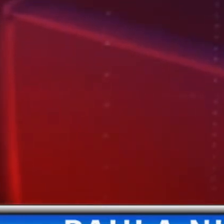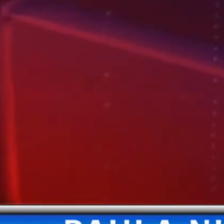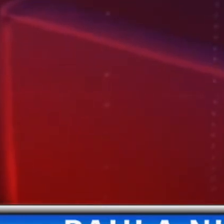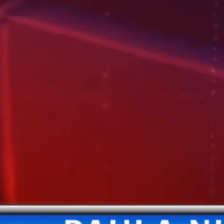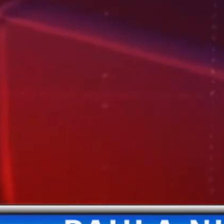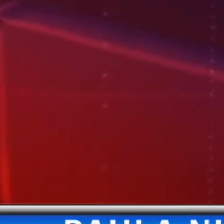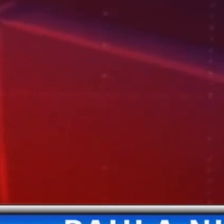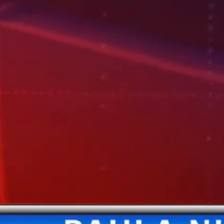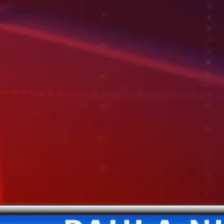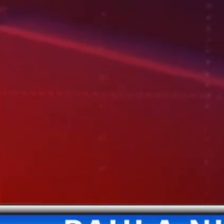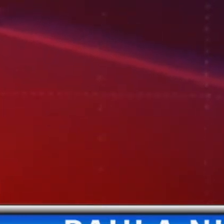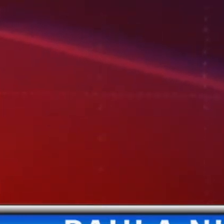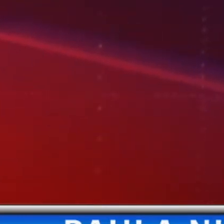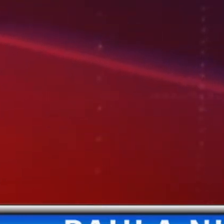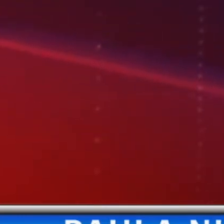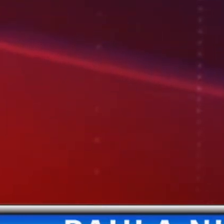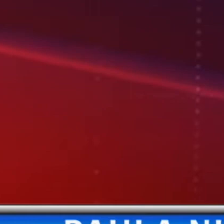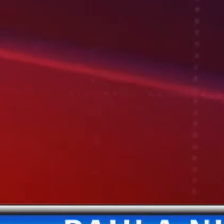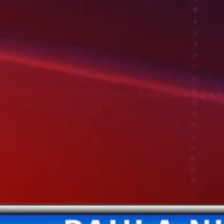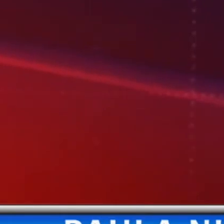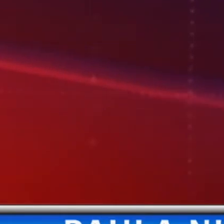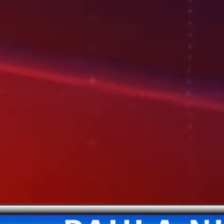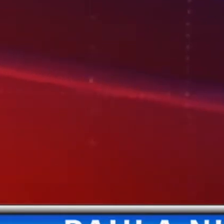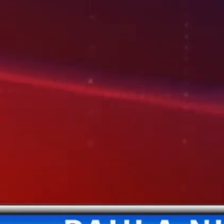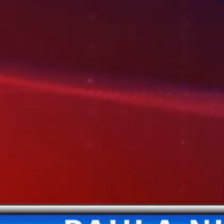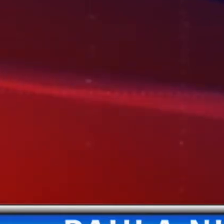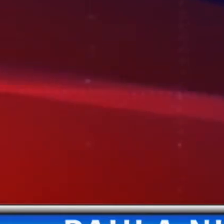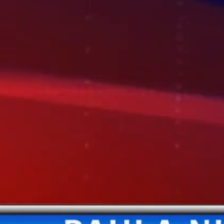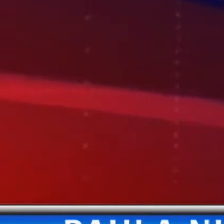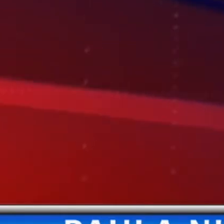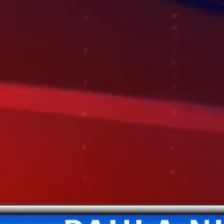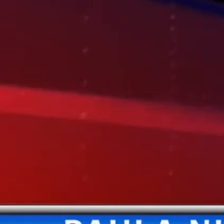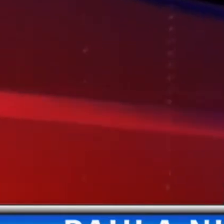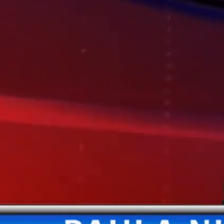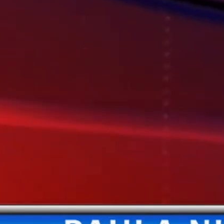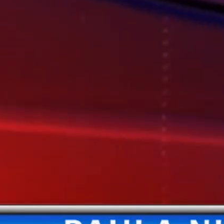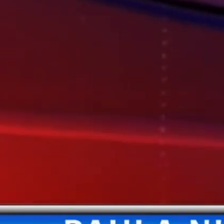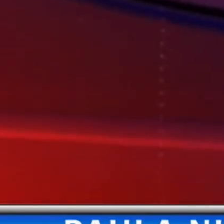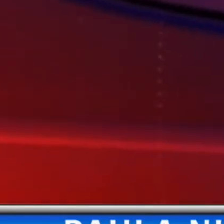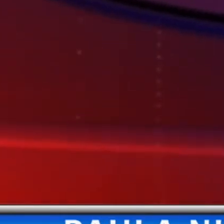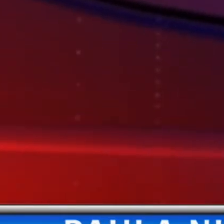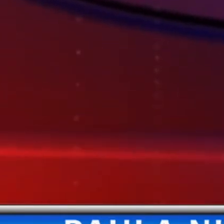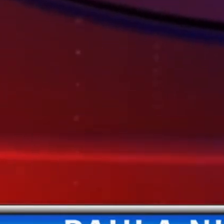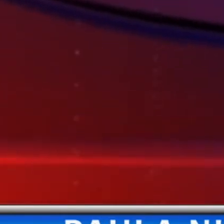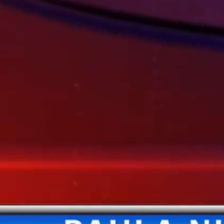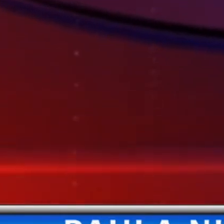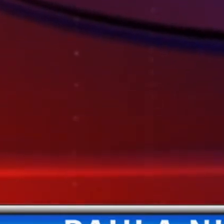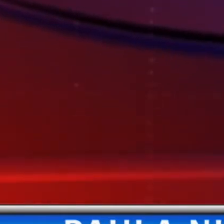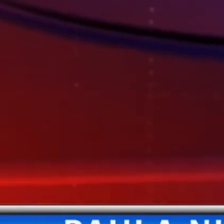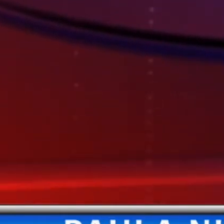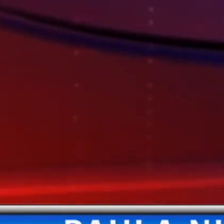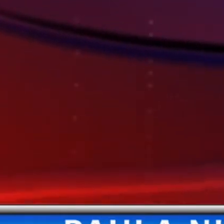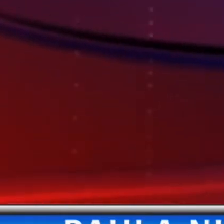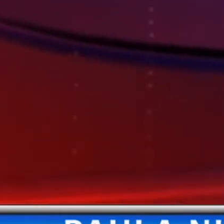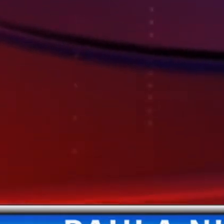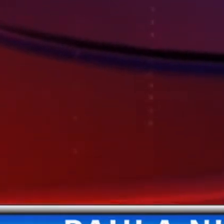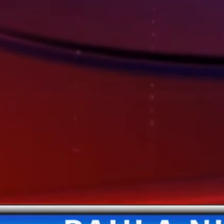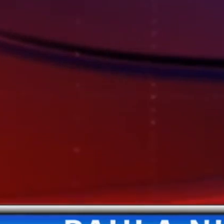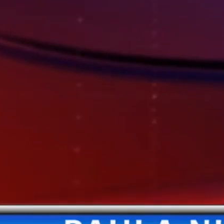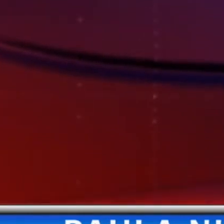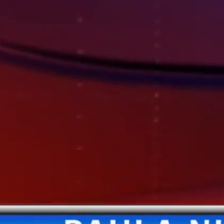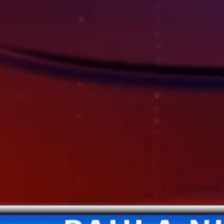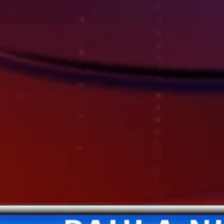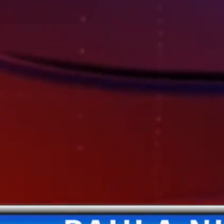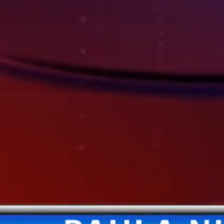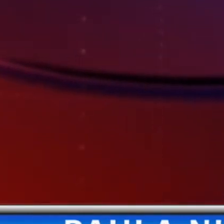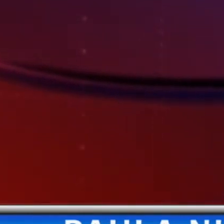de Linares, jóvenes y profesionales, que nos van a dar un poco de luces respecto de este tema para desarrollarlo y para entregarle